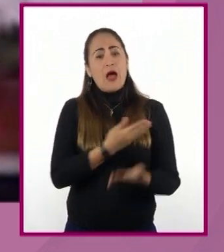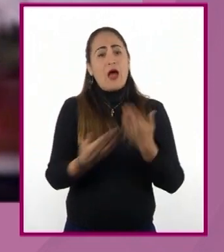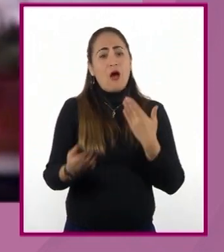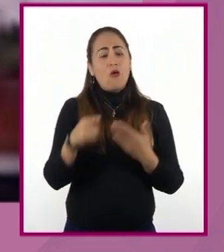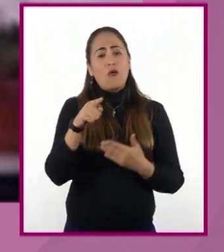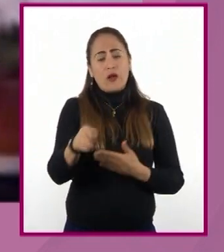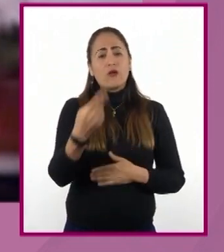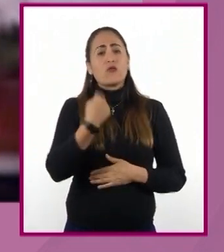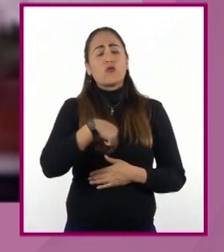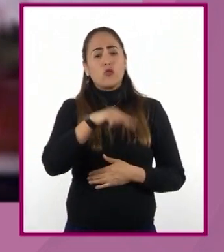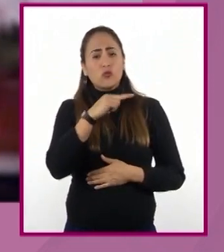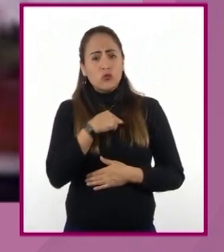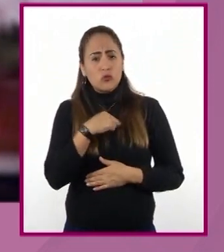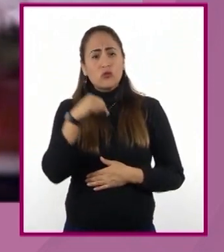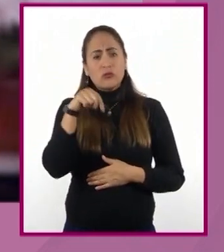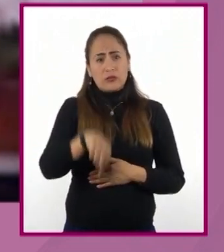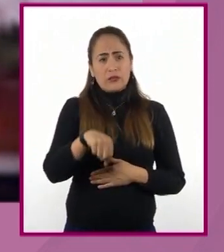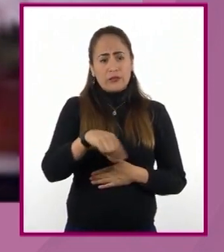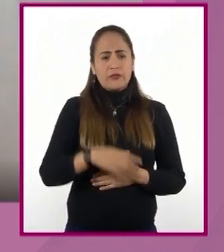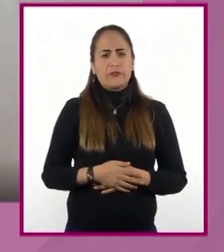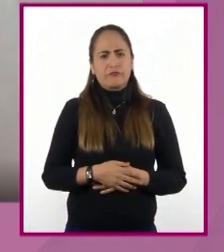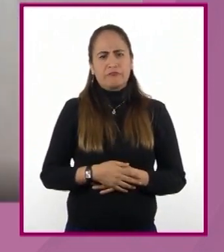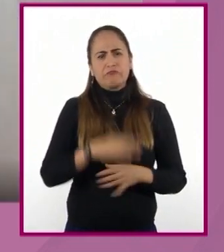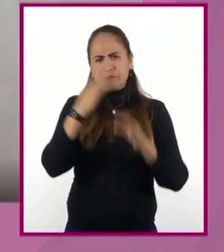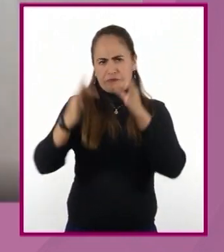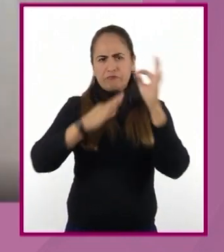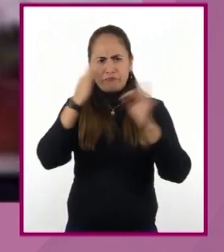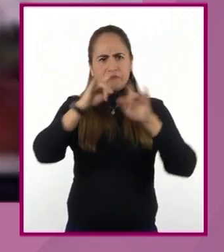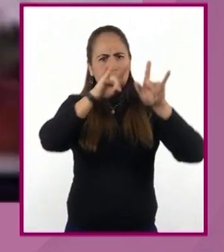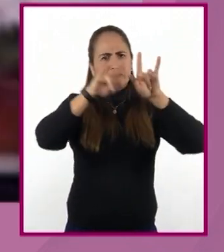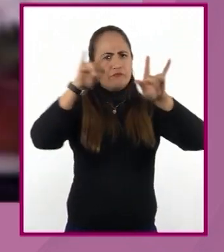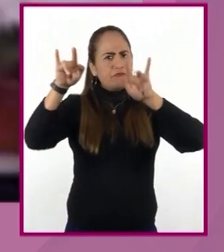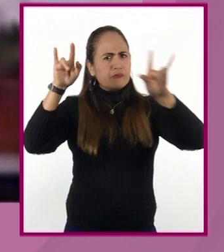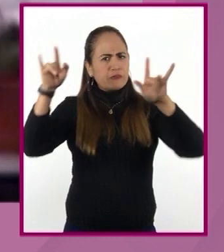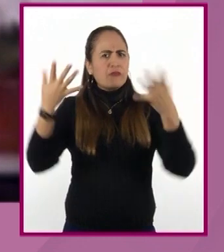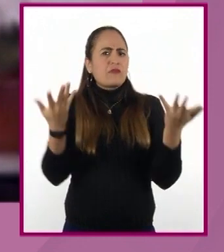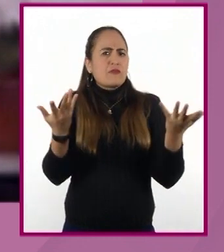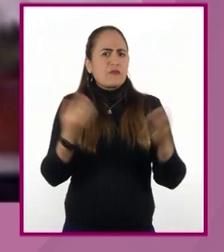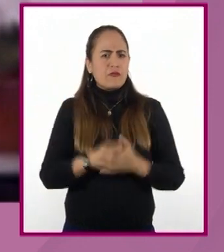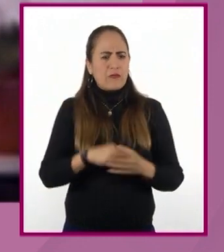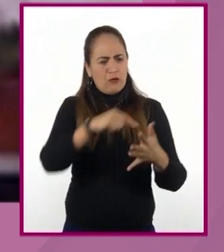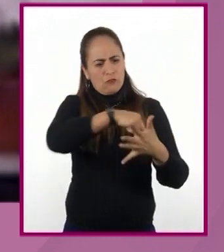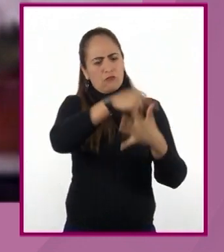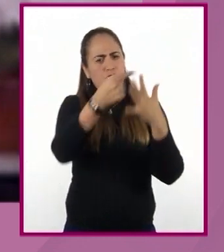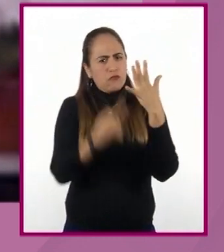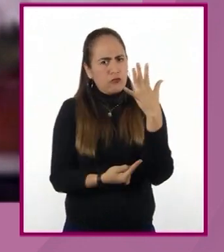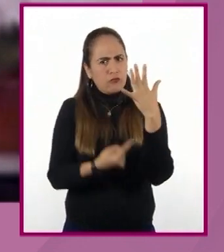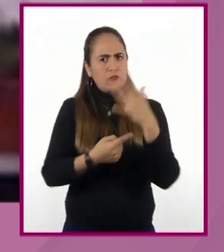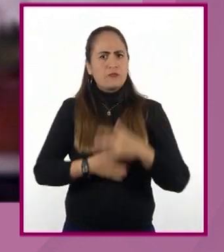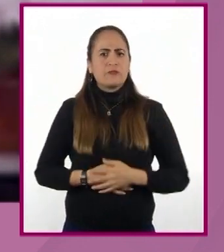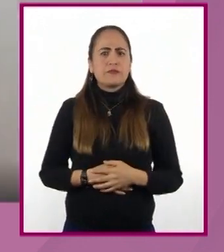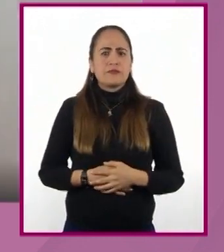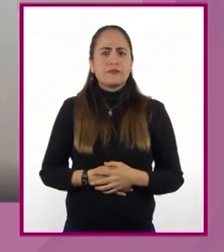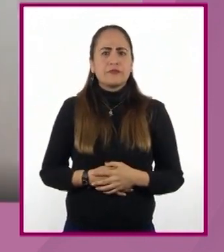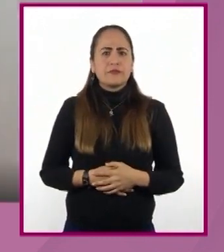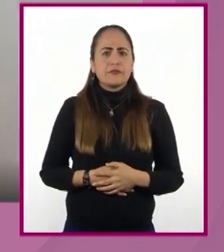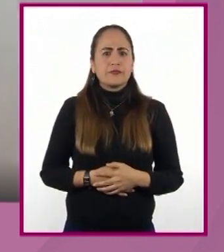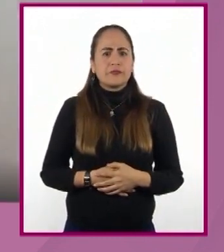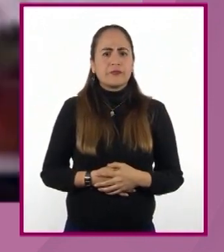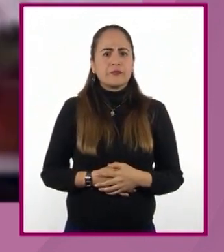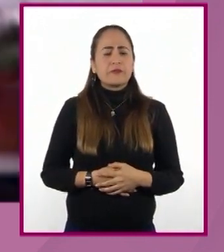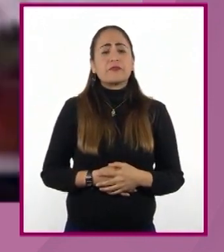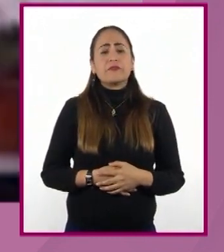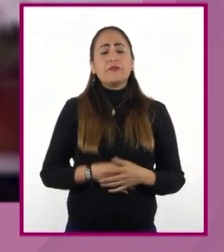nos enteramos de tu producto y cómo hacemos que la gente se entere de todas las opciones que tiene. Bueno,